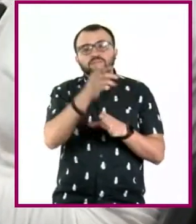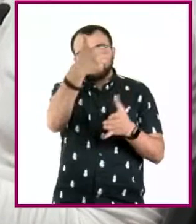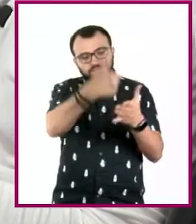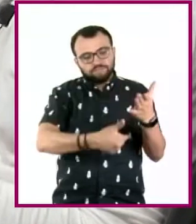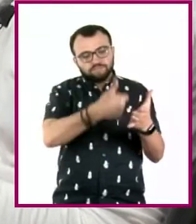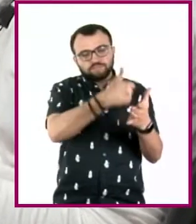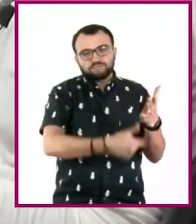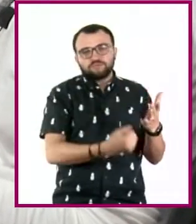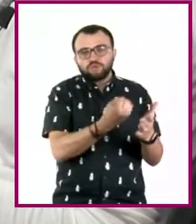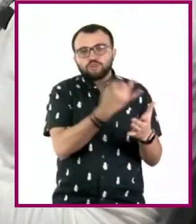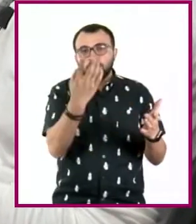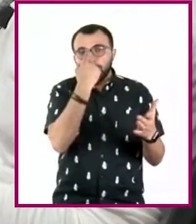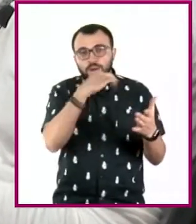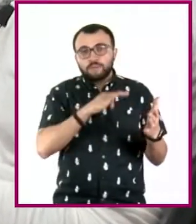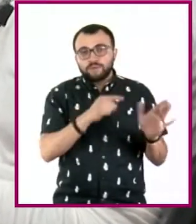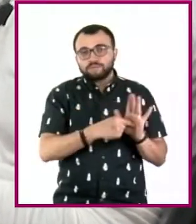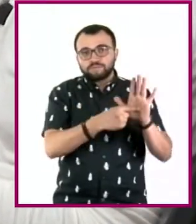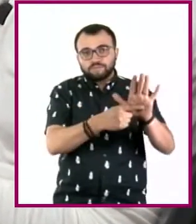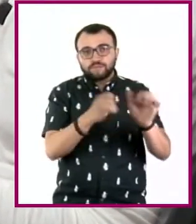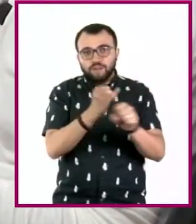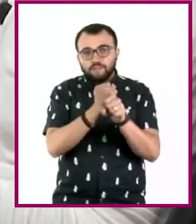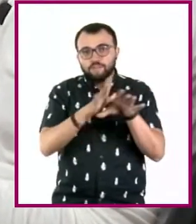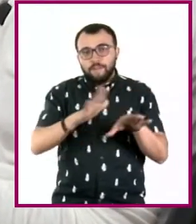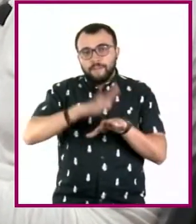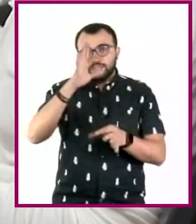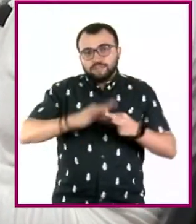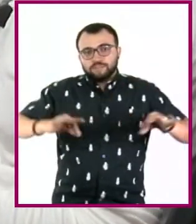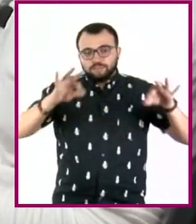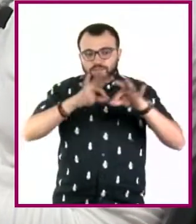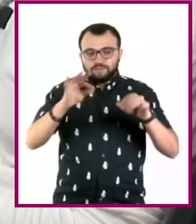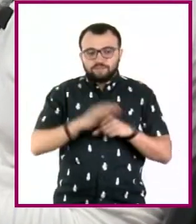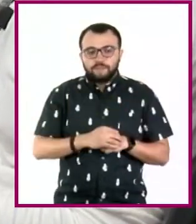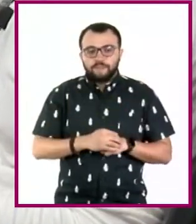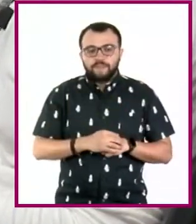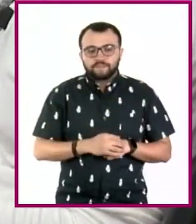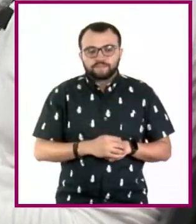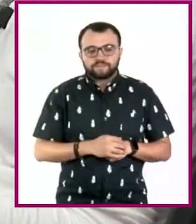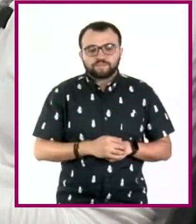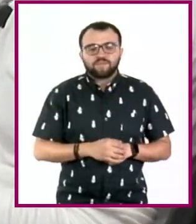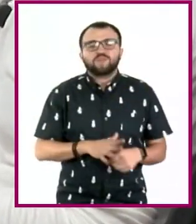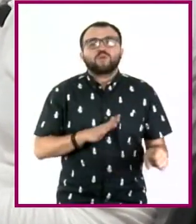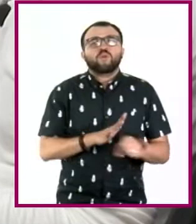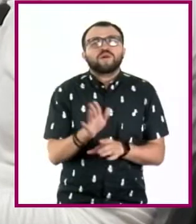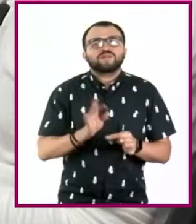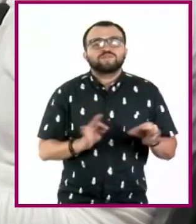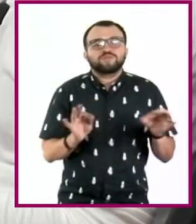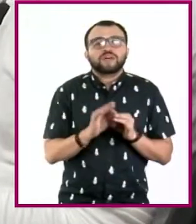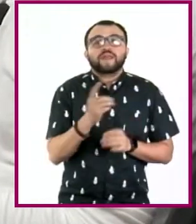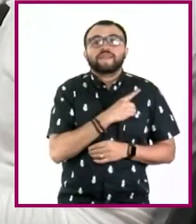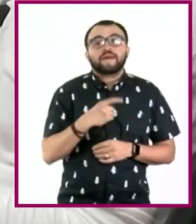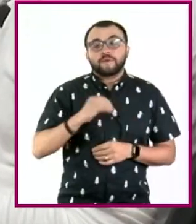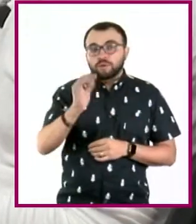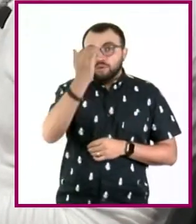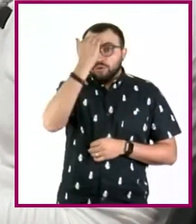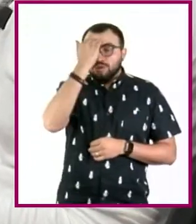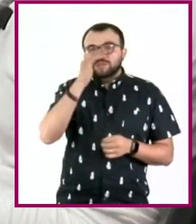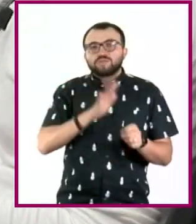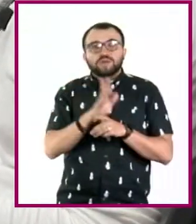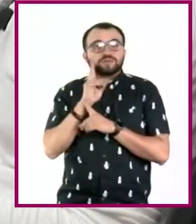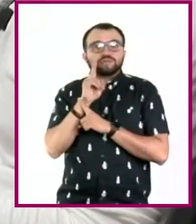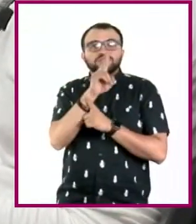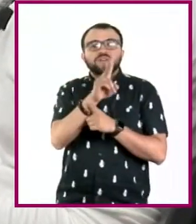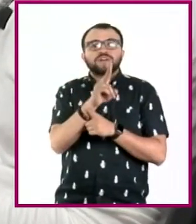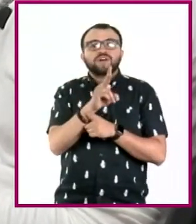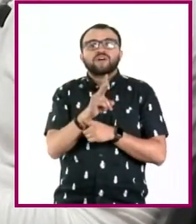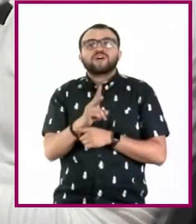datos numéricos para poder presentar la información más relevante. Lo importante es conocer desde una visión más esperanzadora hacia